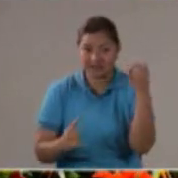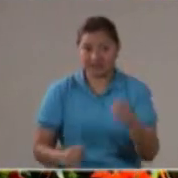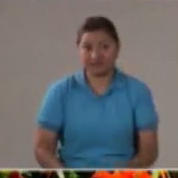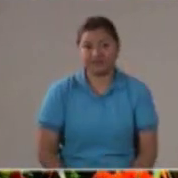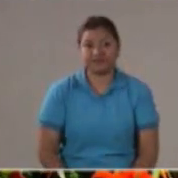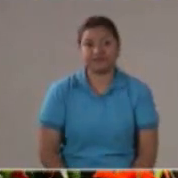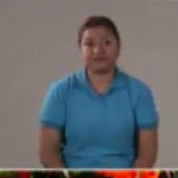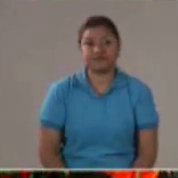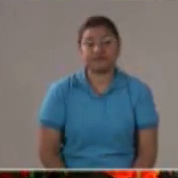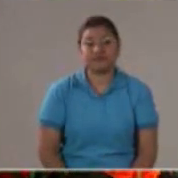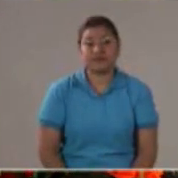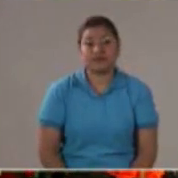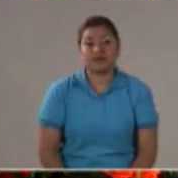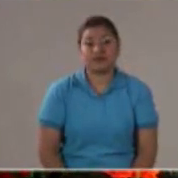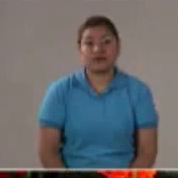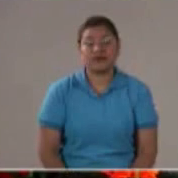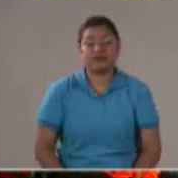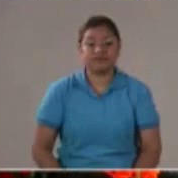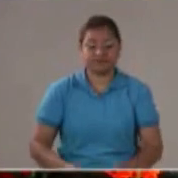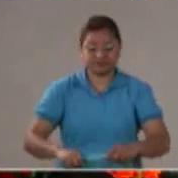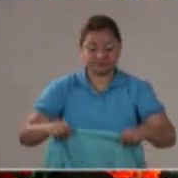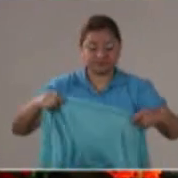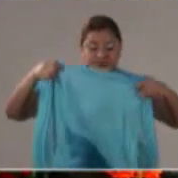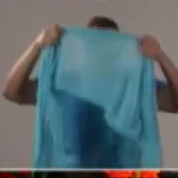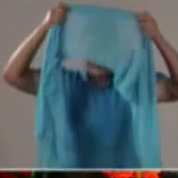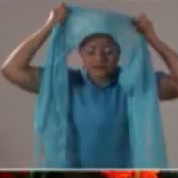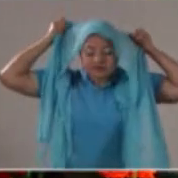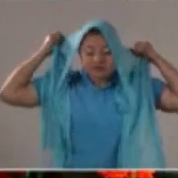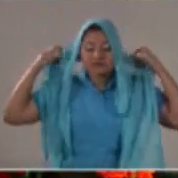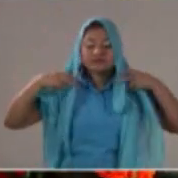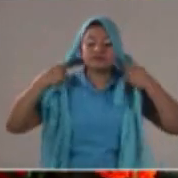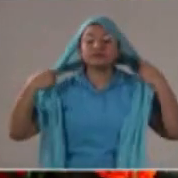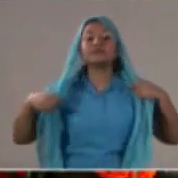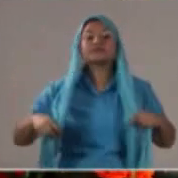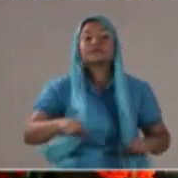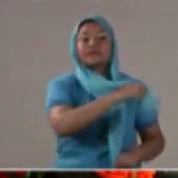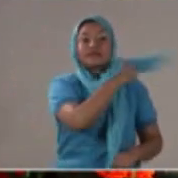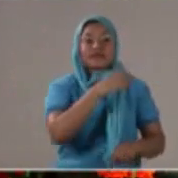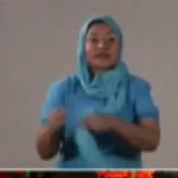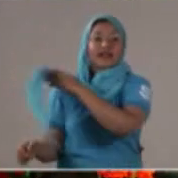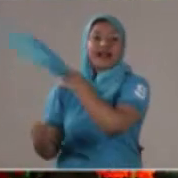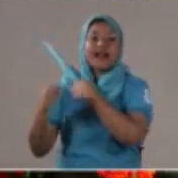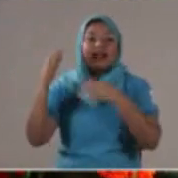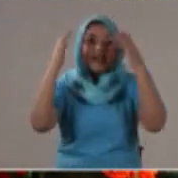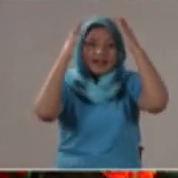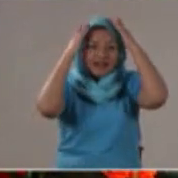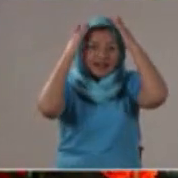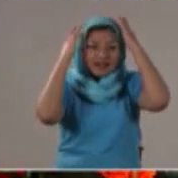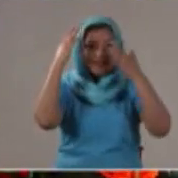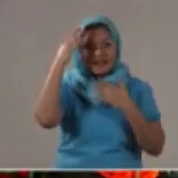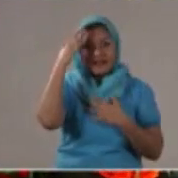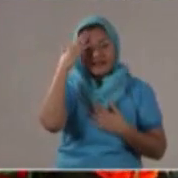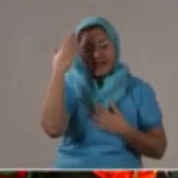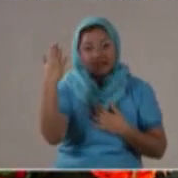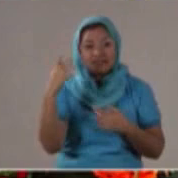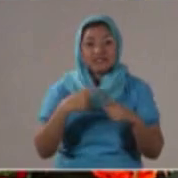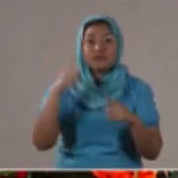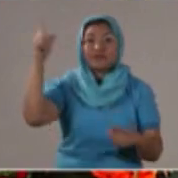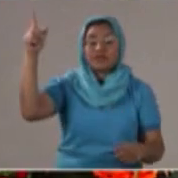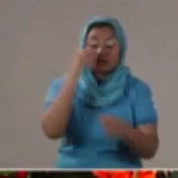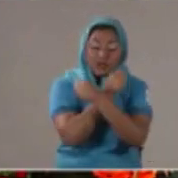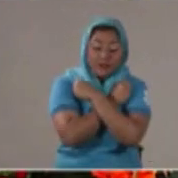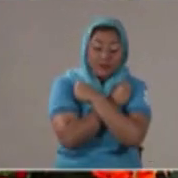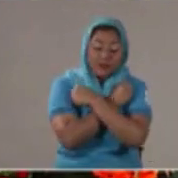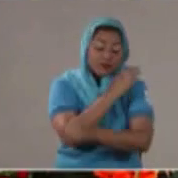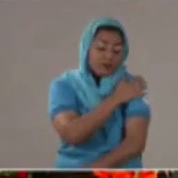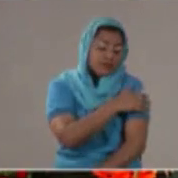Vamos a pedirle al Padre. Padre, en el nombre de Jesús, muchísimas gracias por tu amor, tu misericordia, tu